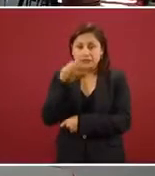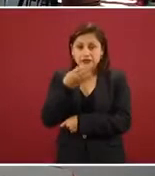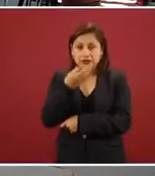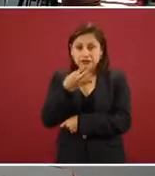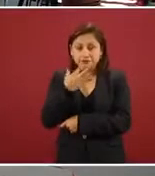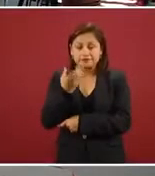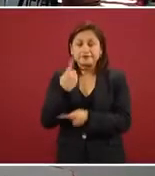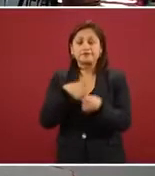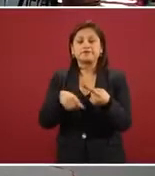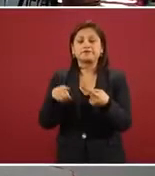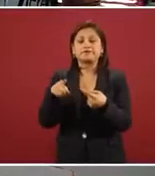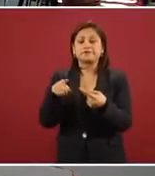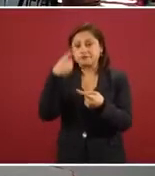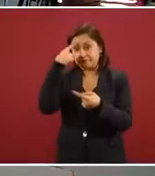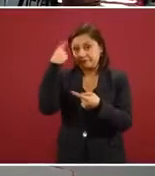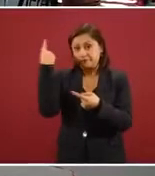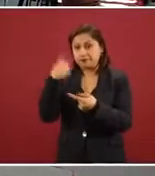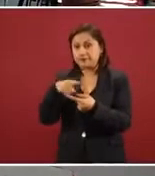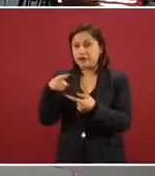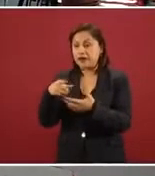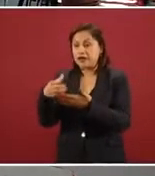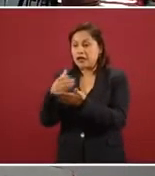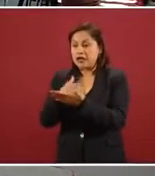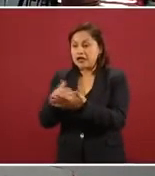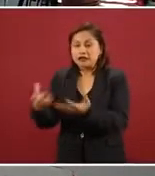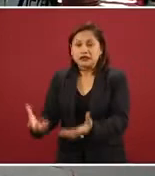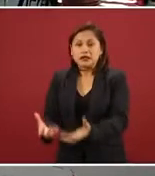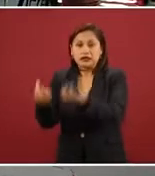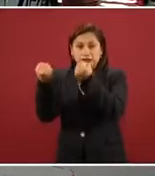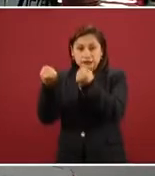para que alcance a llegar